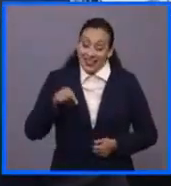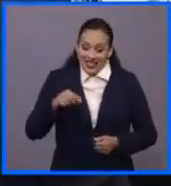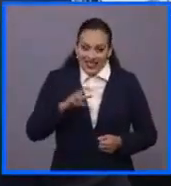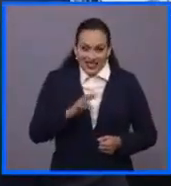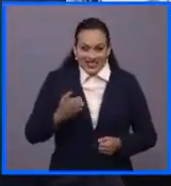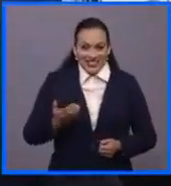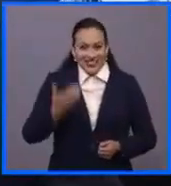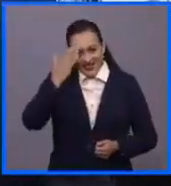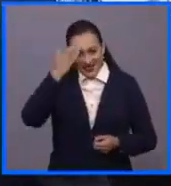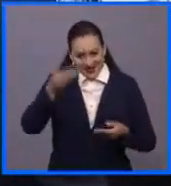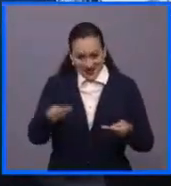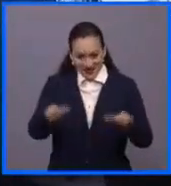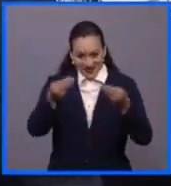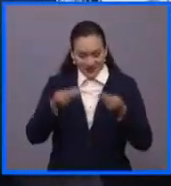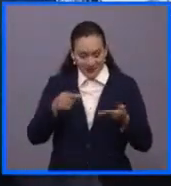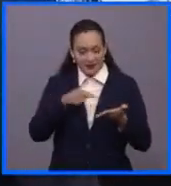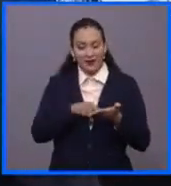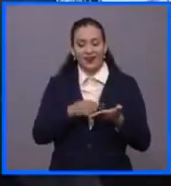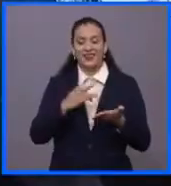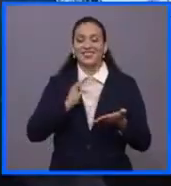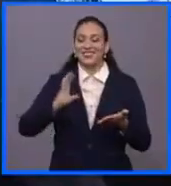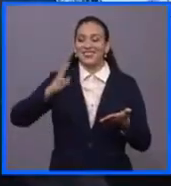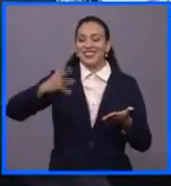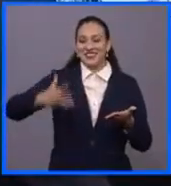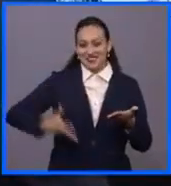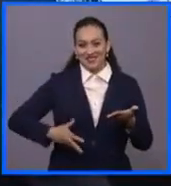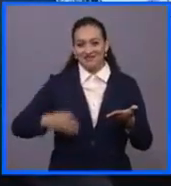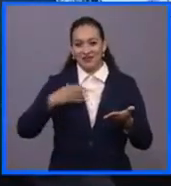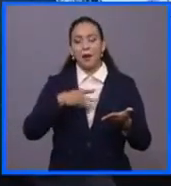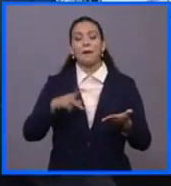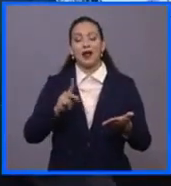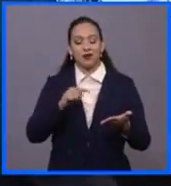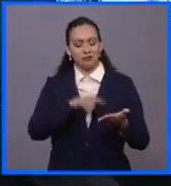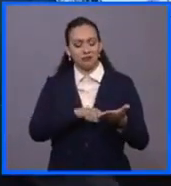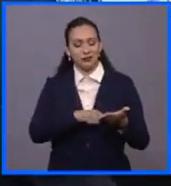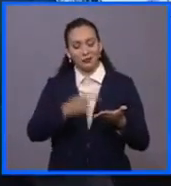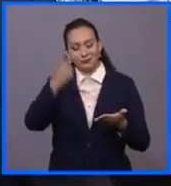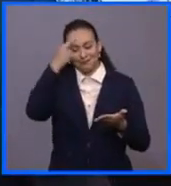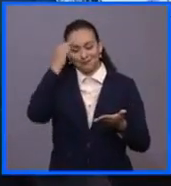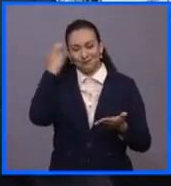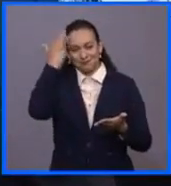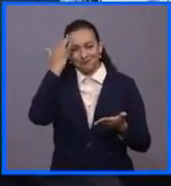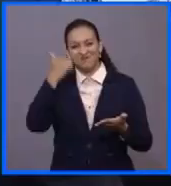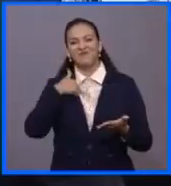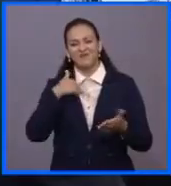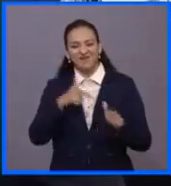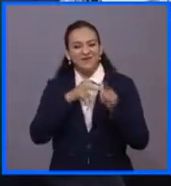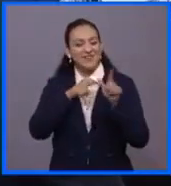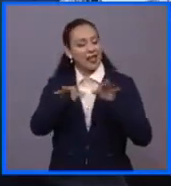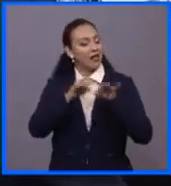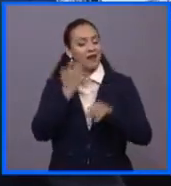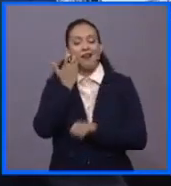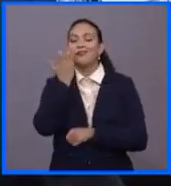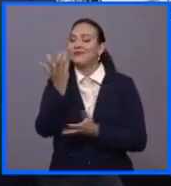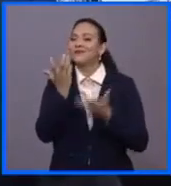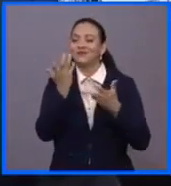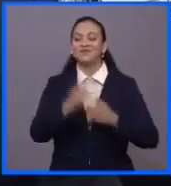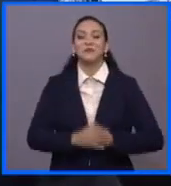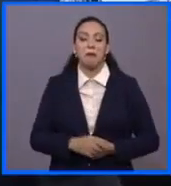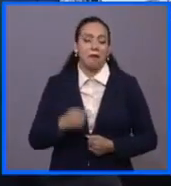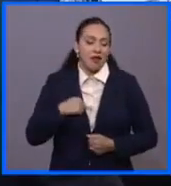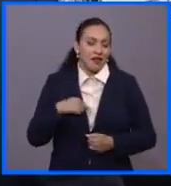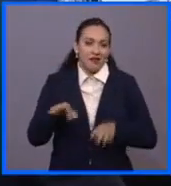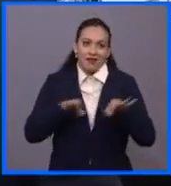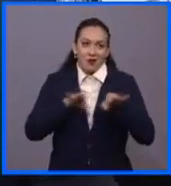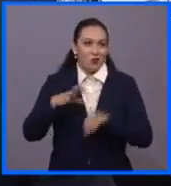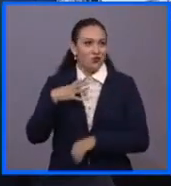mí, además de un momento de orgullo, es un compromiso para continuar trabajando con empeño para